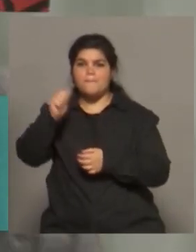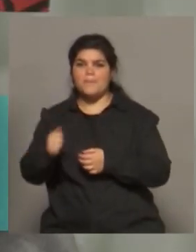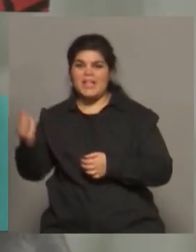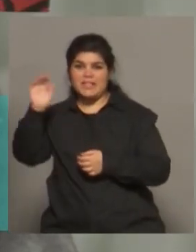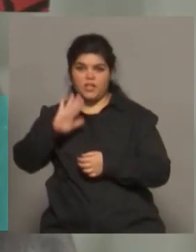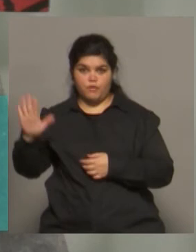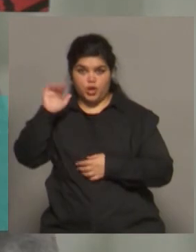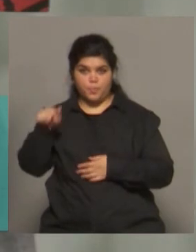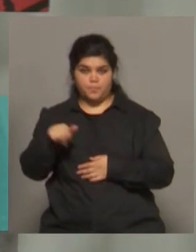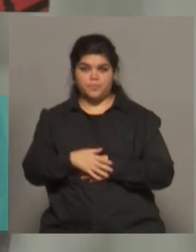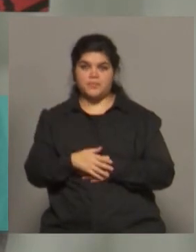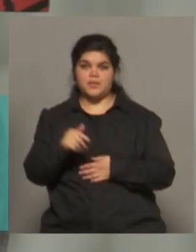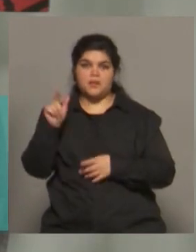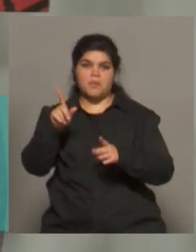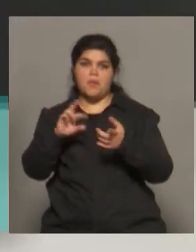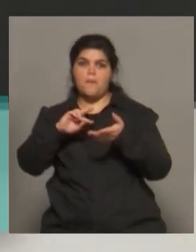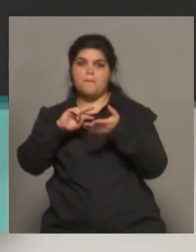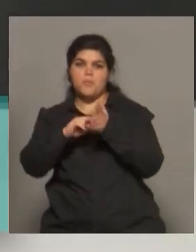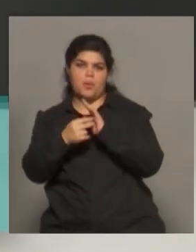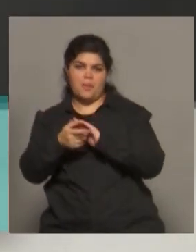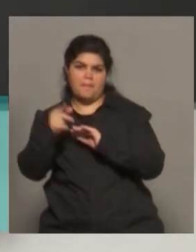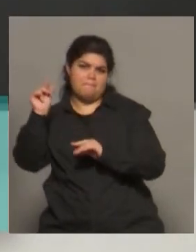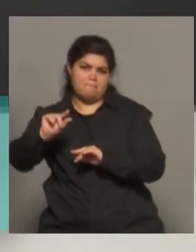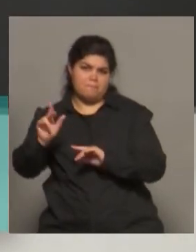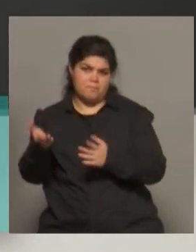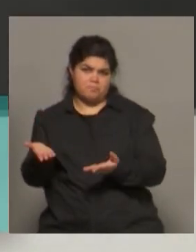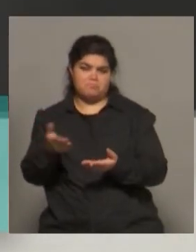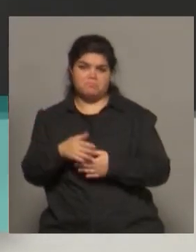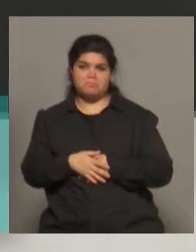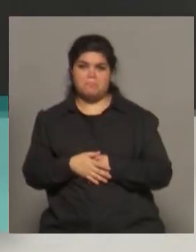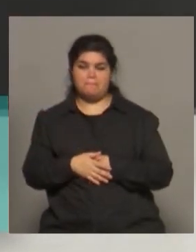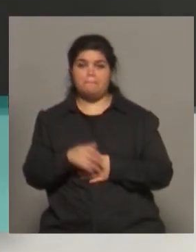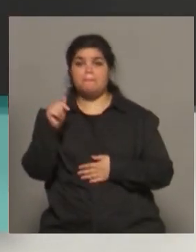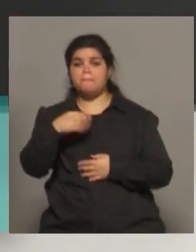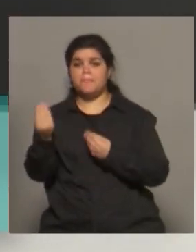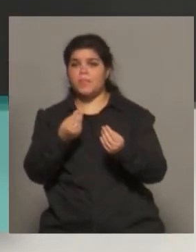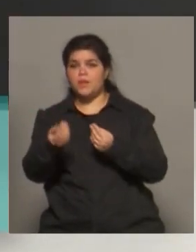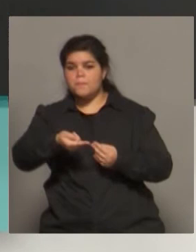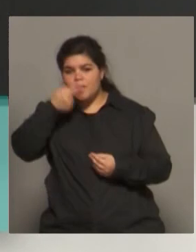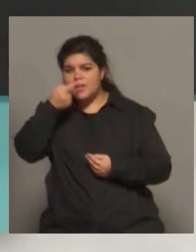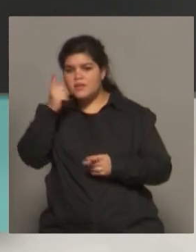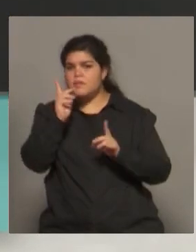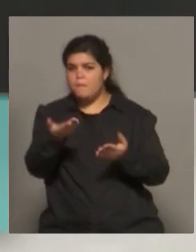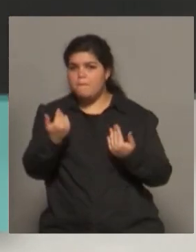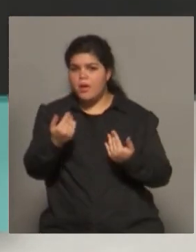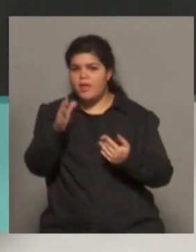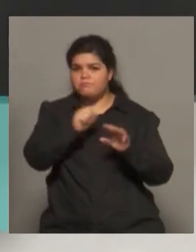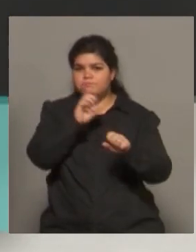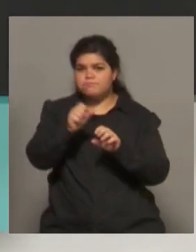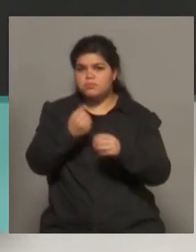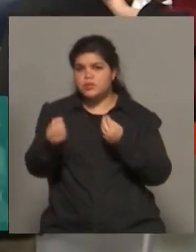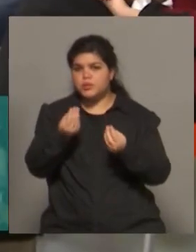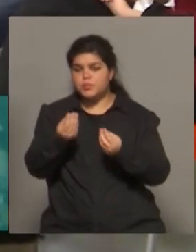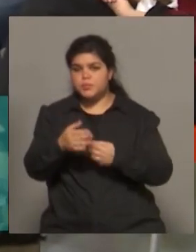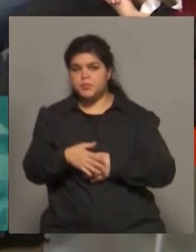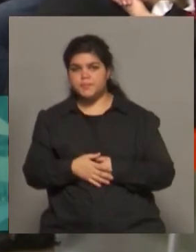muy polémico como mínimo. Bien, ¿y cómo se puede hacer para que se empiecen a encontrar esos intereses, ¿no? Claramente son dispares.